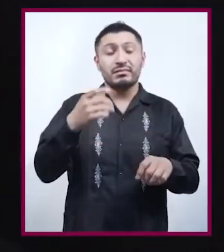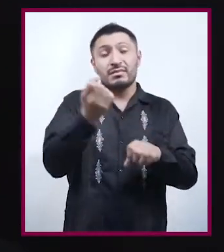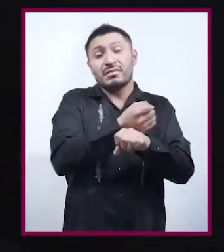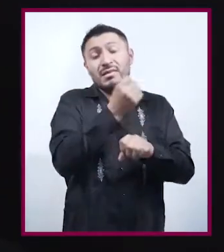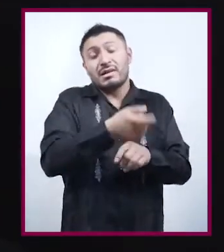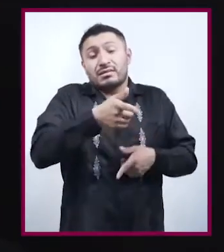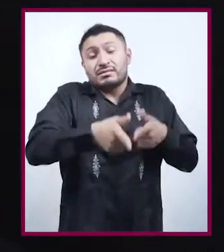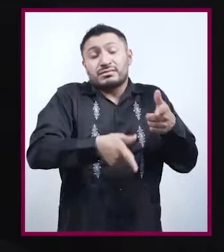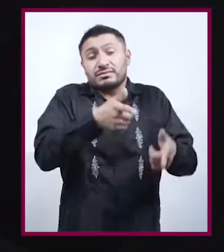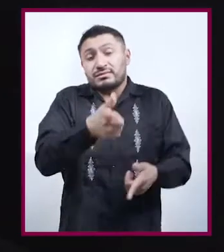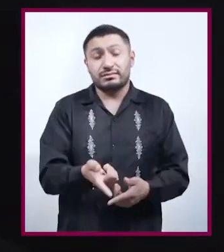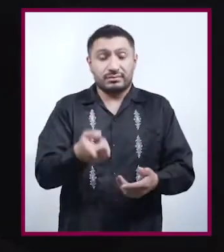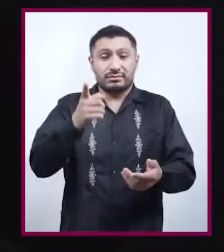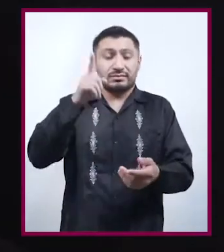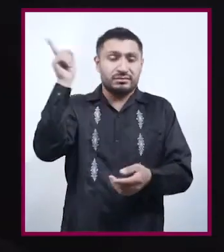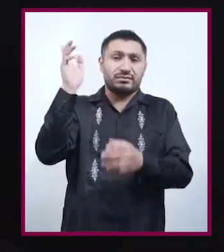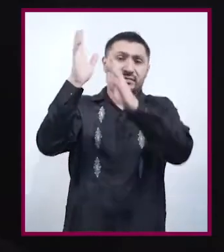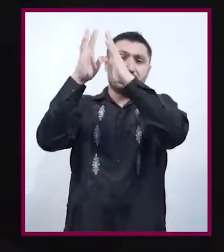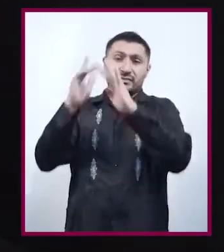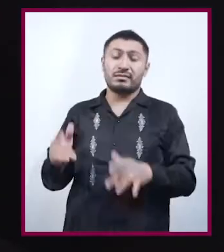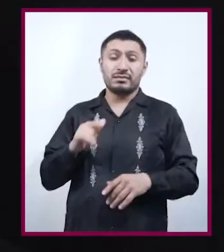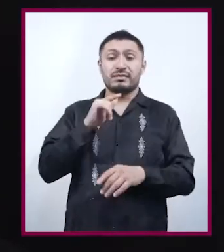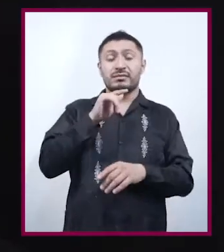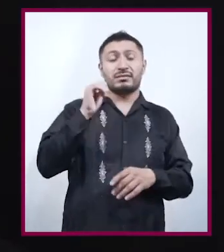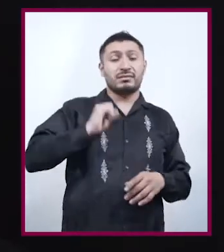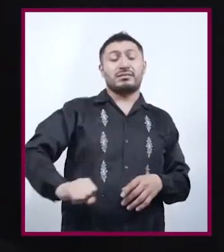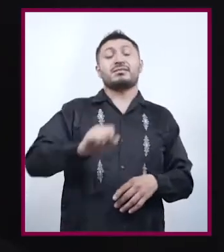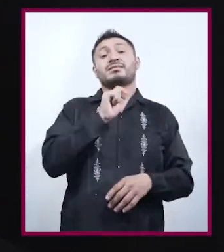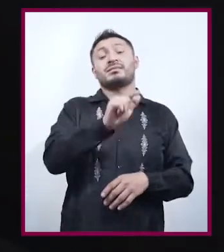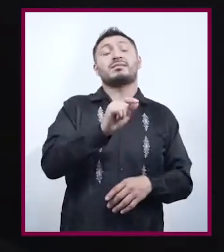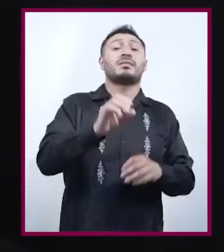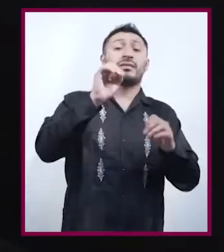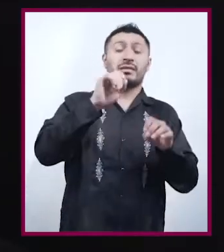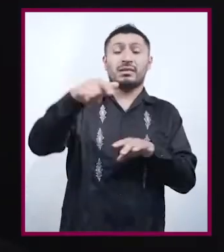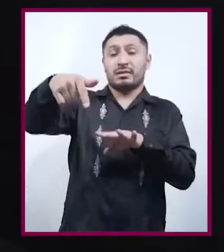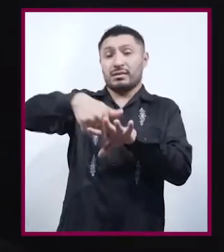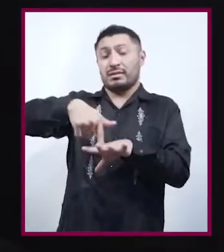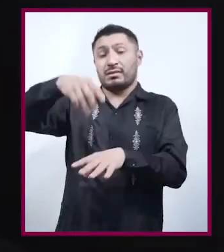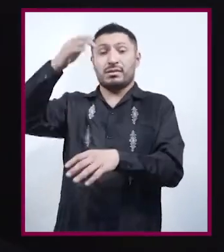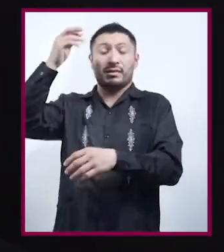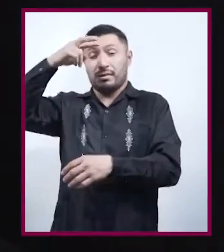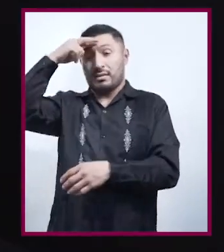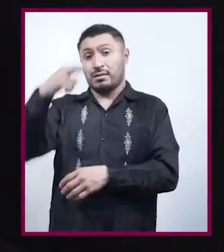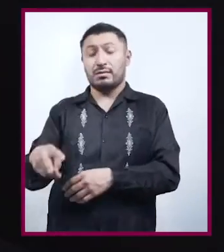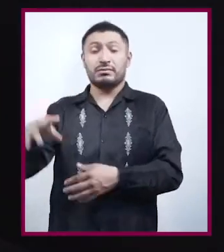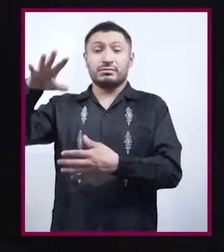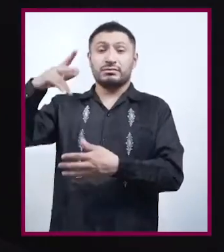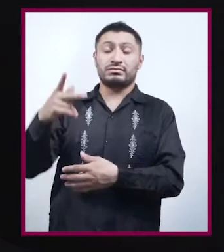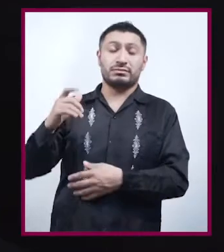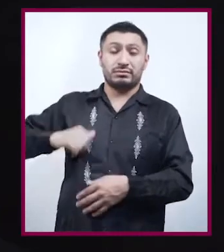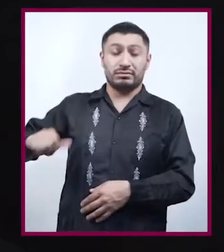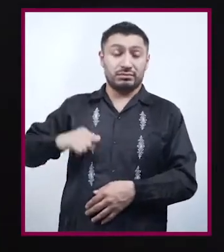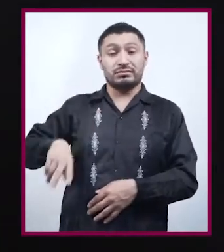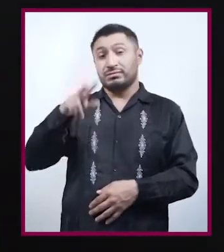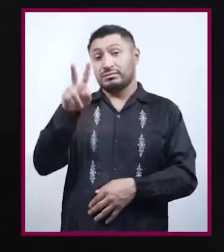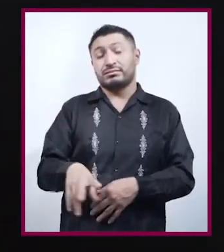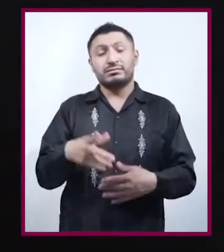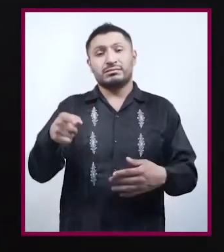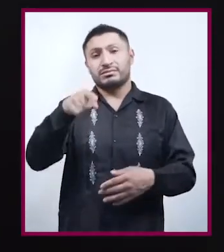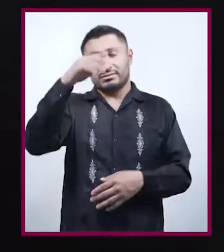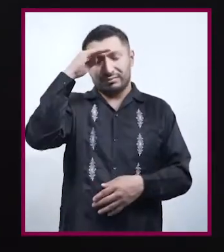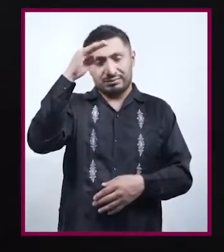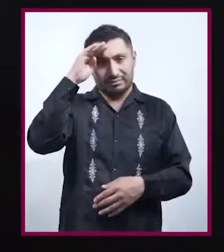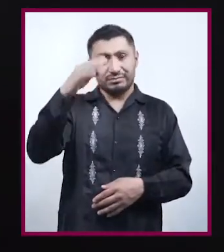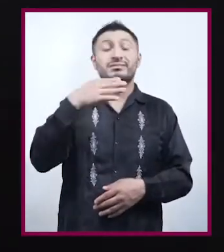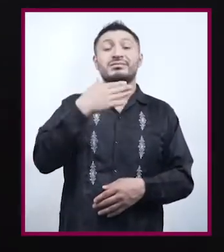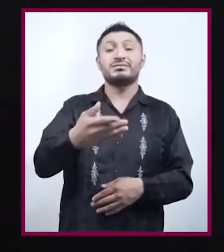es lo mismo un zapato de tacón en la Francia del siglo XVII que un huarache en el México prehispánico, ¿cierto? Si lo piensas